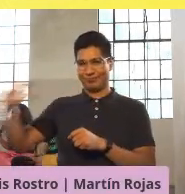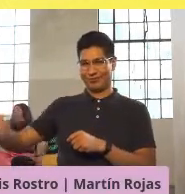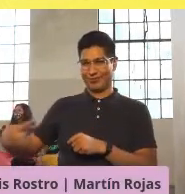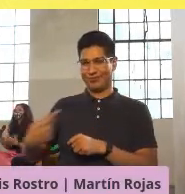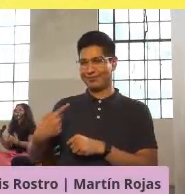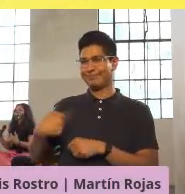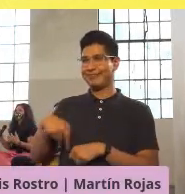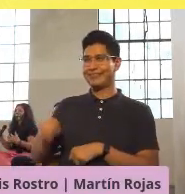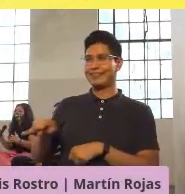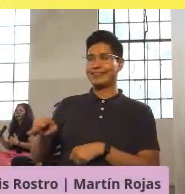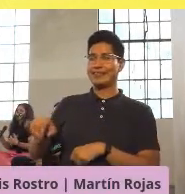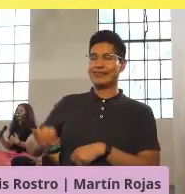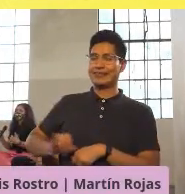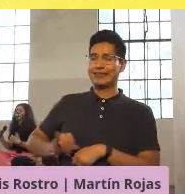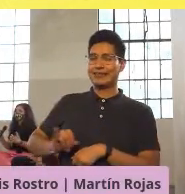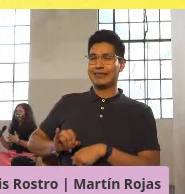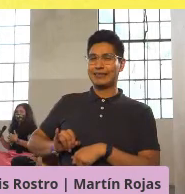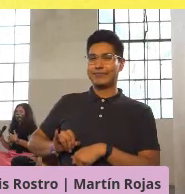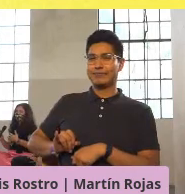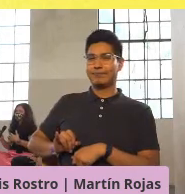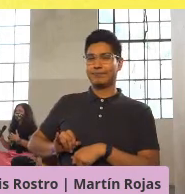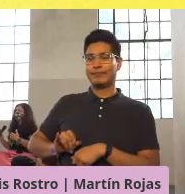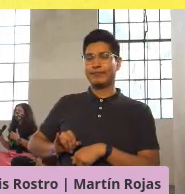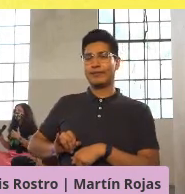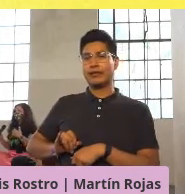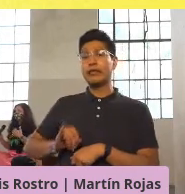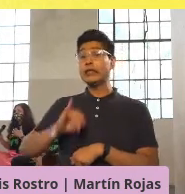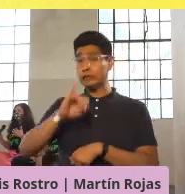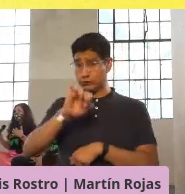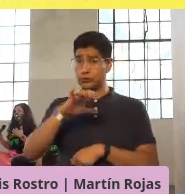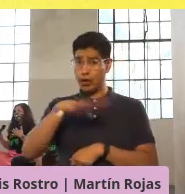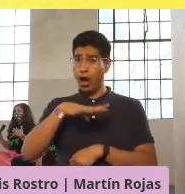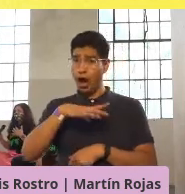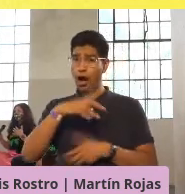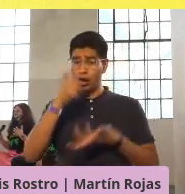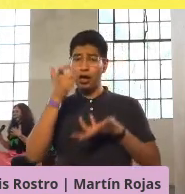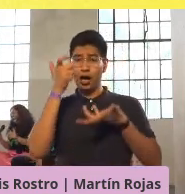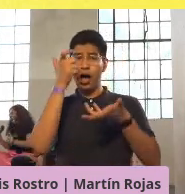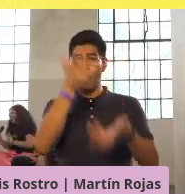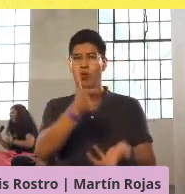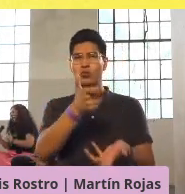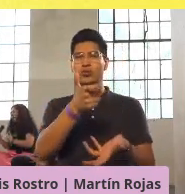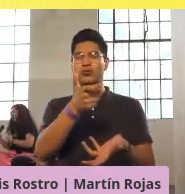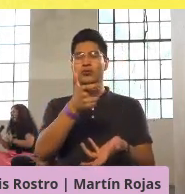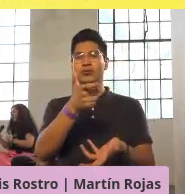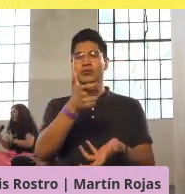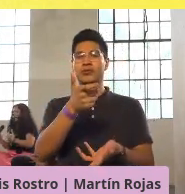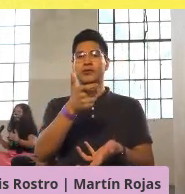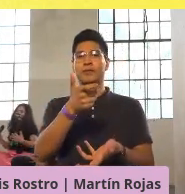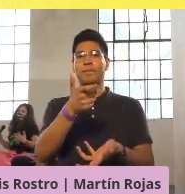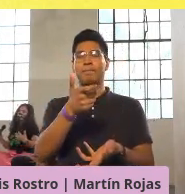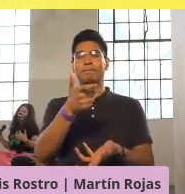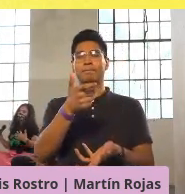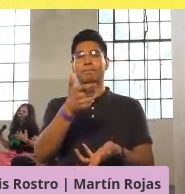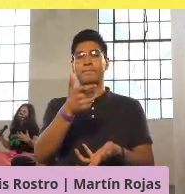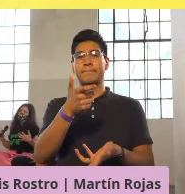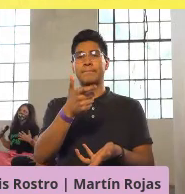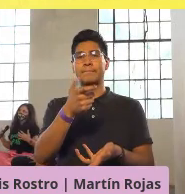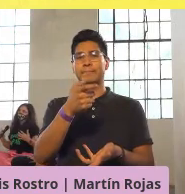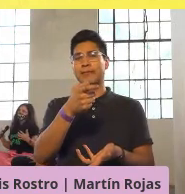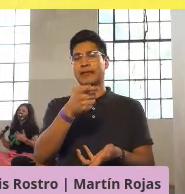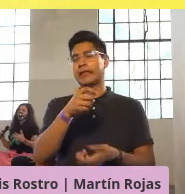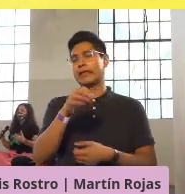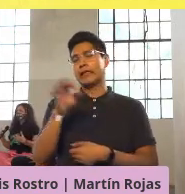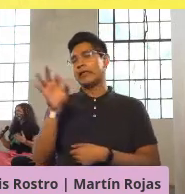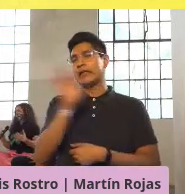ha habido recursos, por lo menos del lado de Fieras, en donde la causa le gana a la